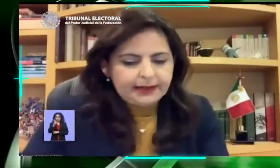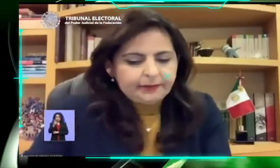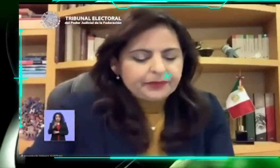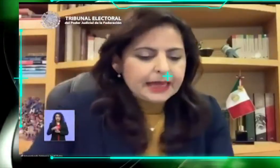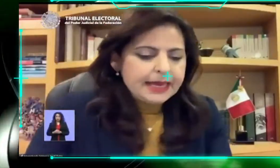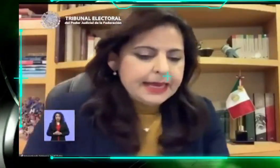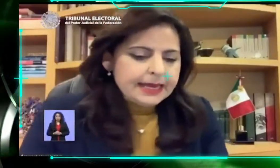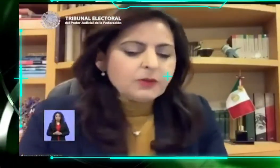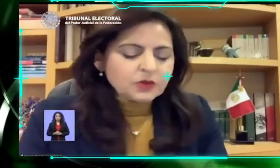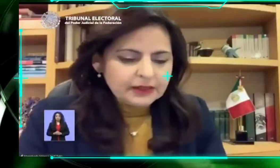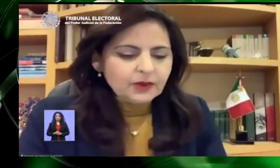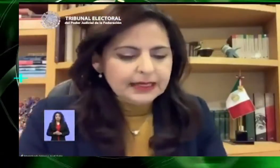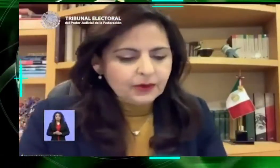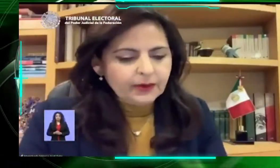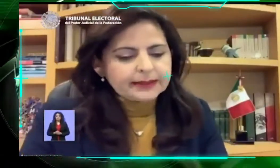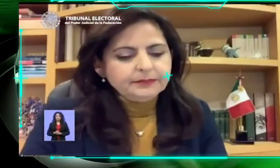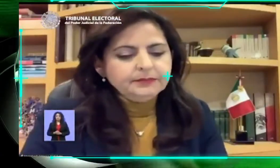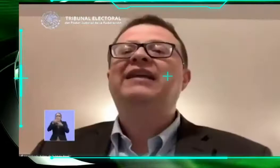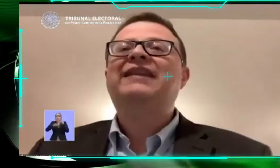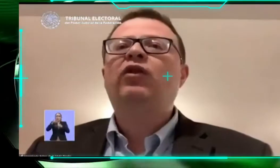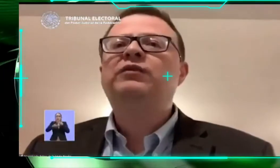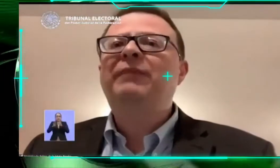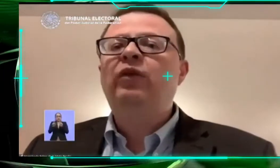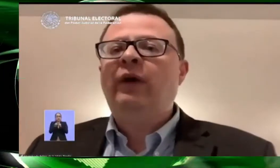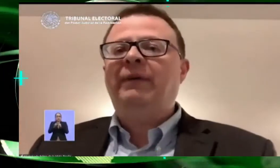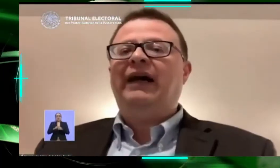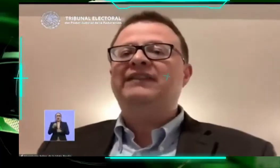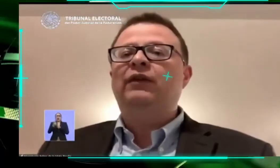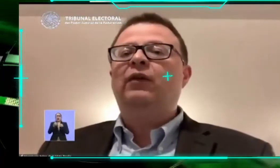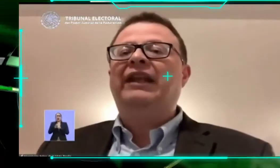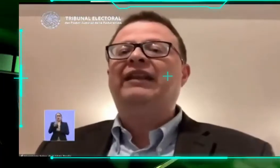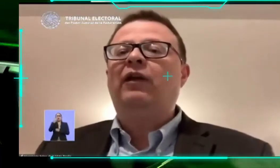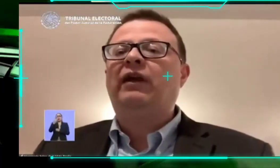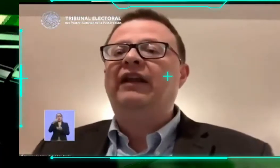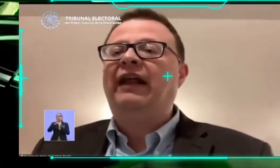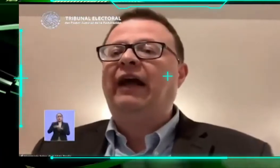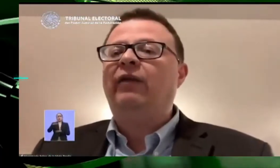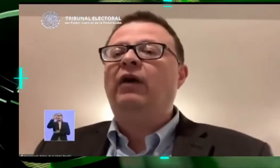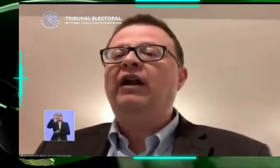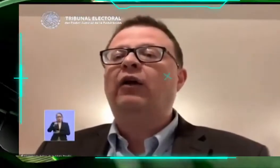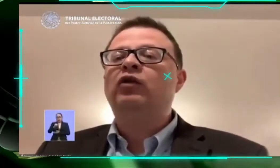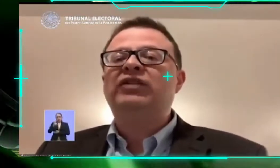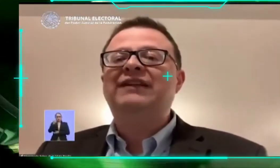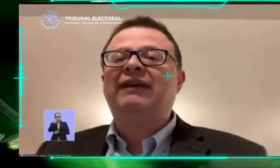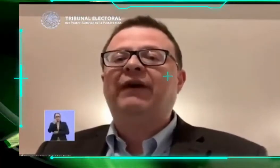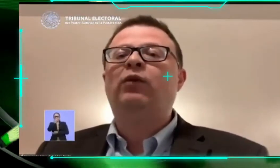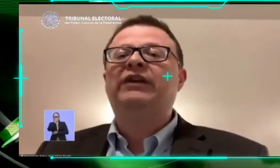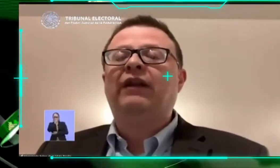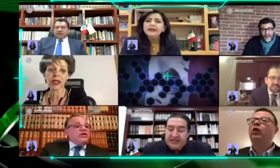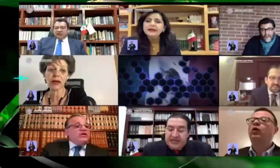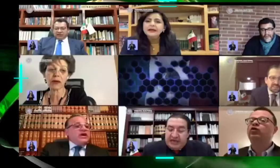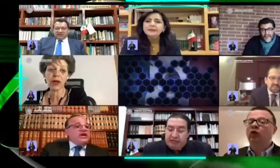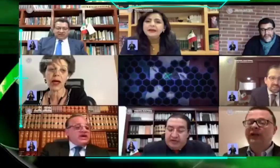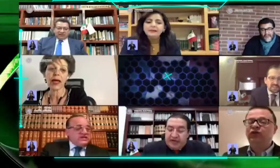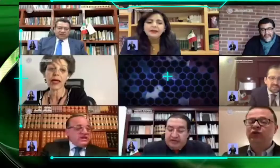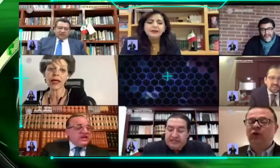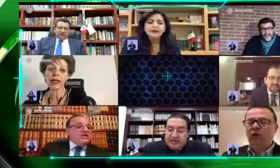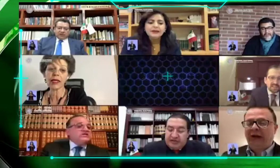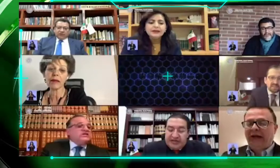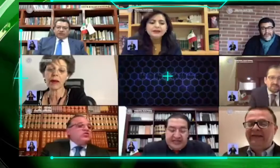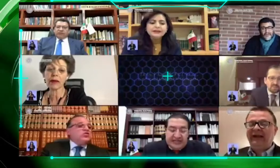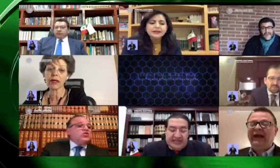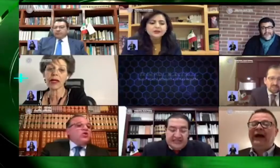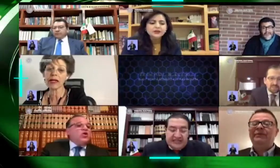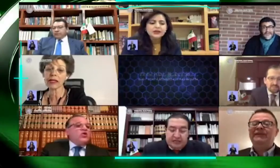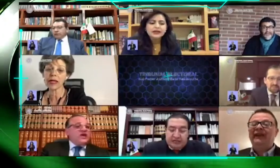cuarto resolutivo del 14 de diciembre pasado vincula a los partidos políticos a que en la postulación de sus candidaturas a